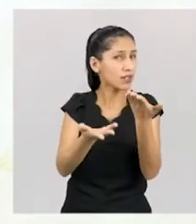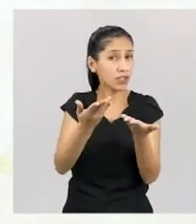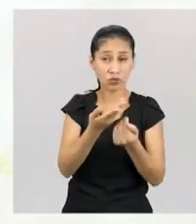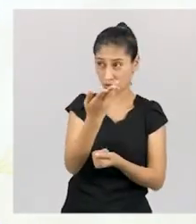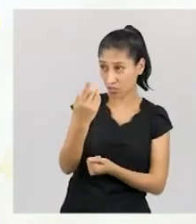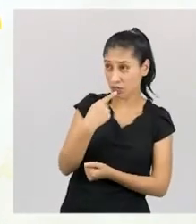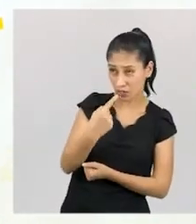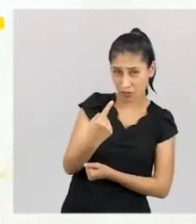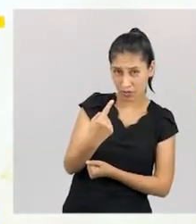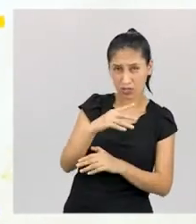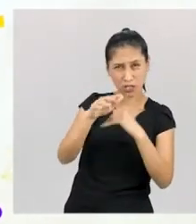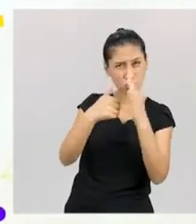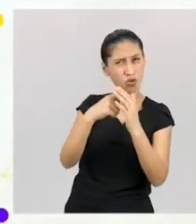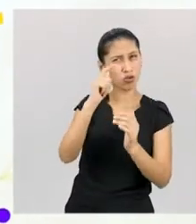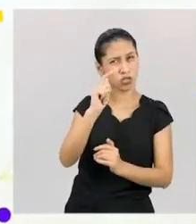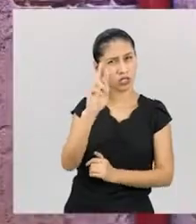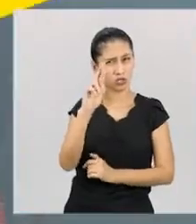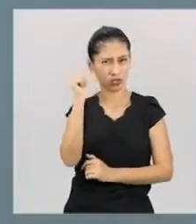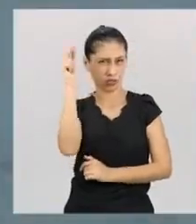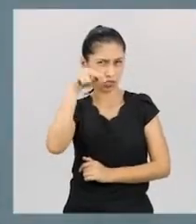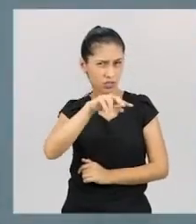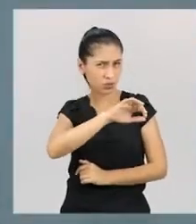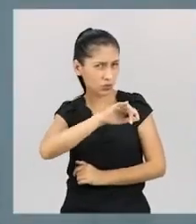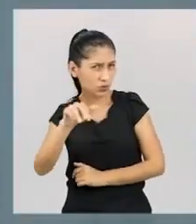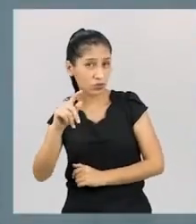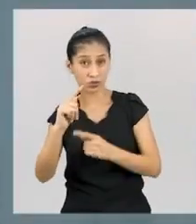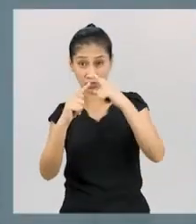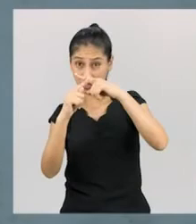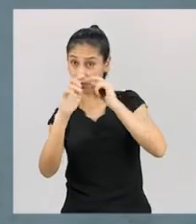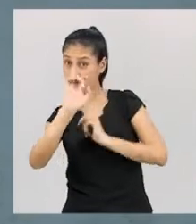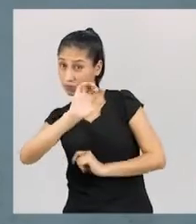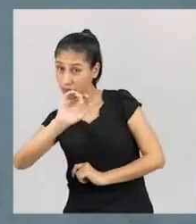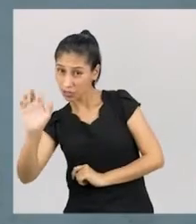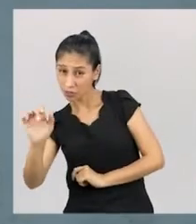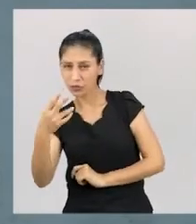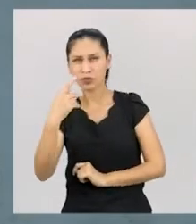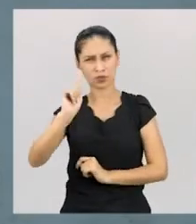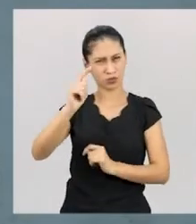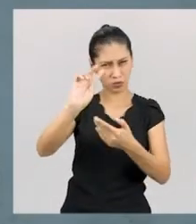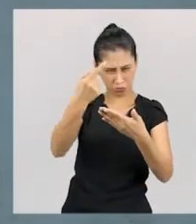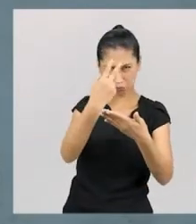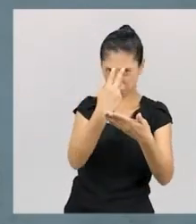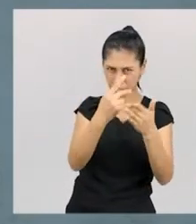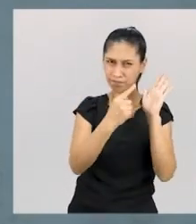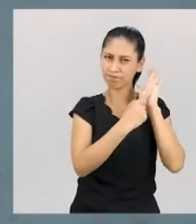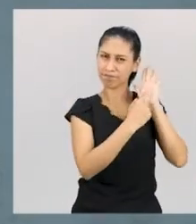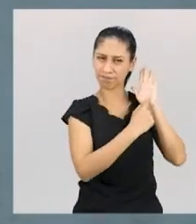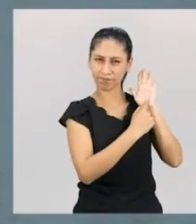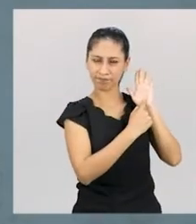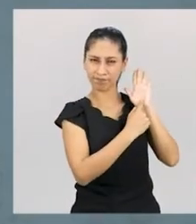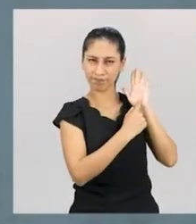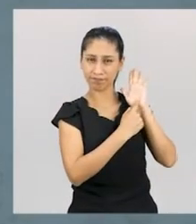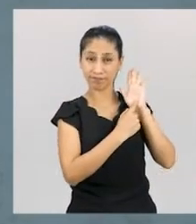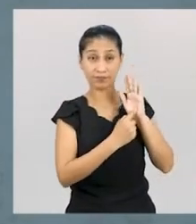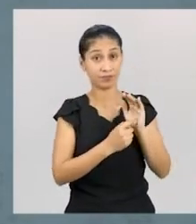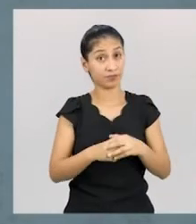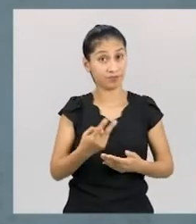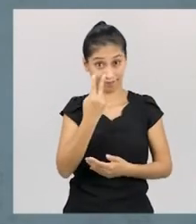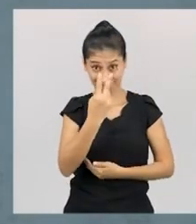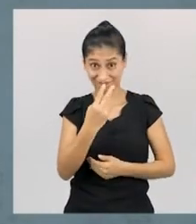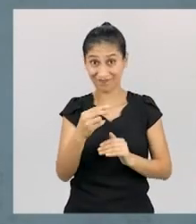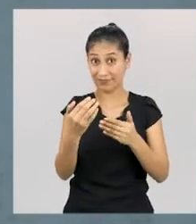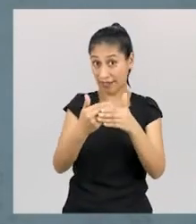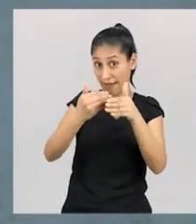escuchado sobre la transposición de términos? Cierto. Cuando un término está en el primer miembro, antes del